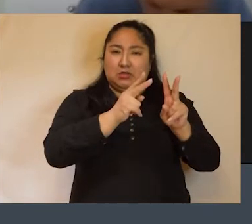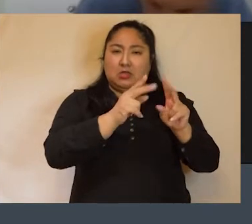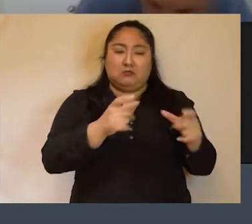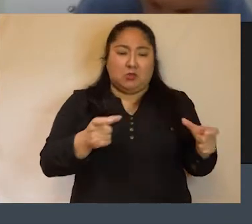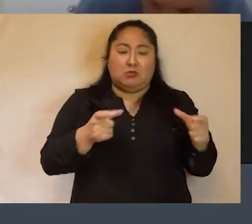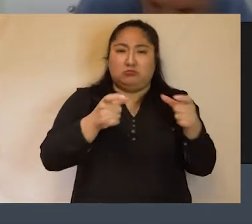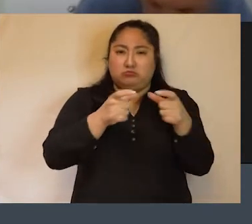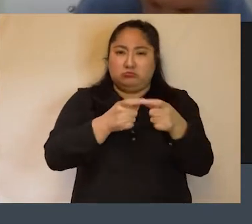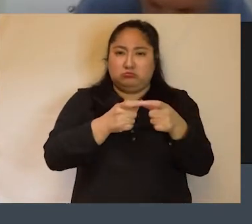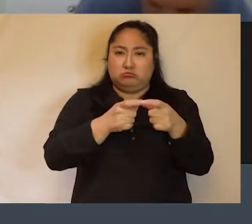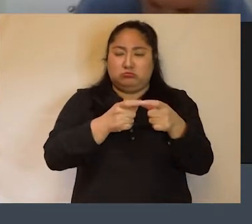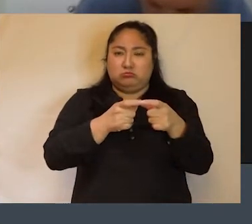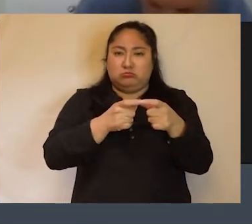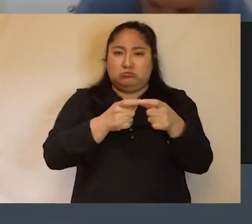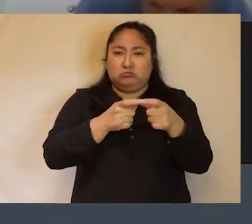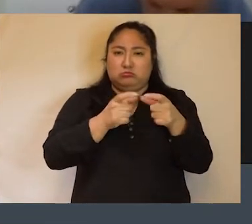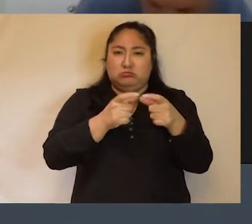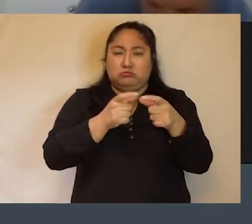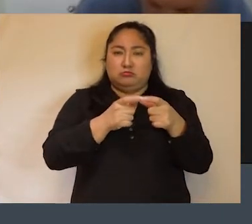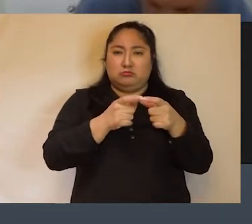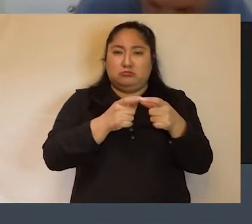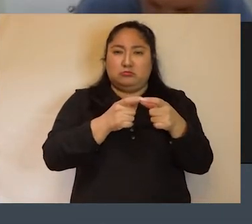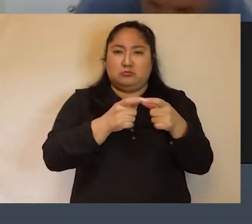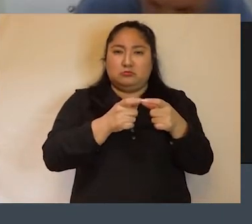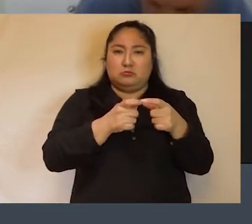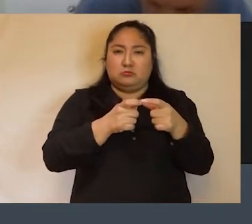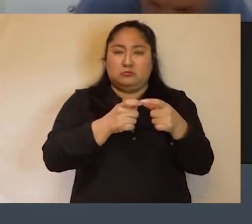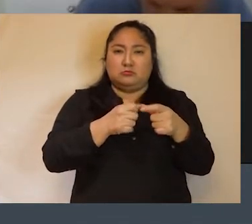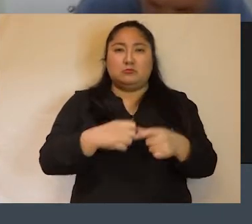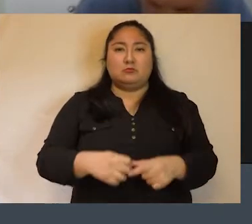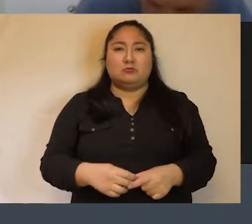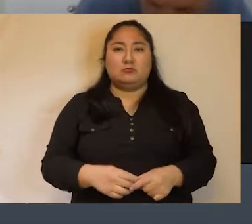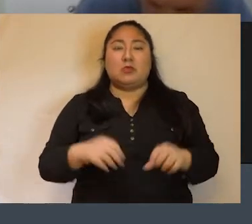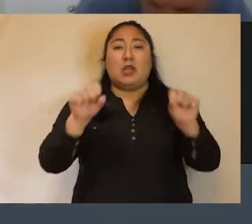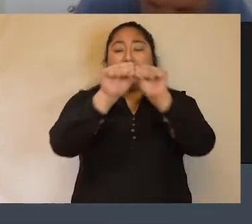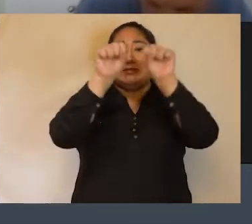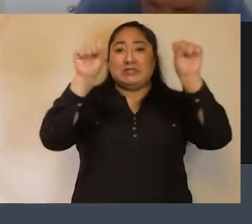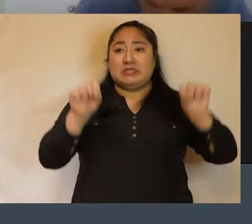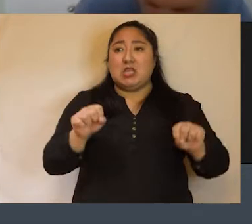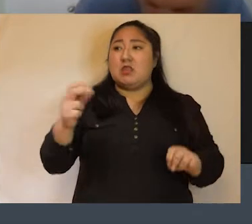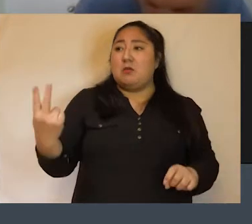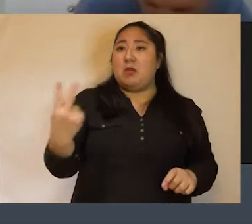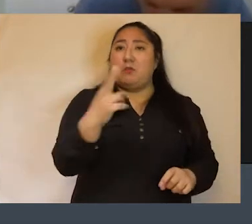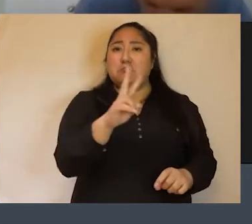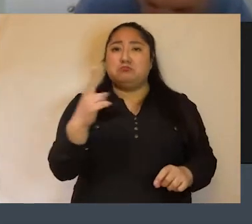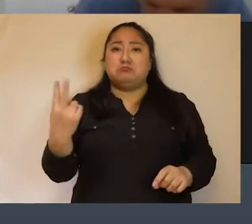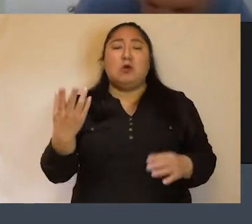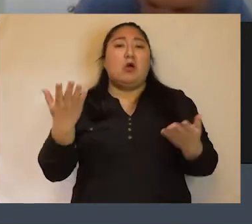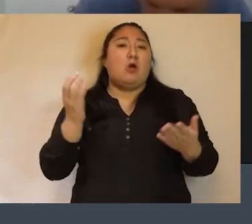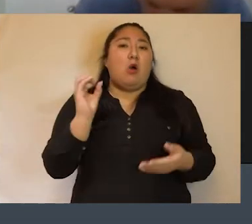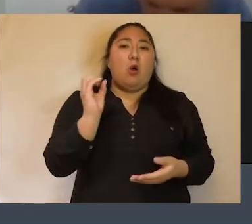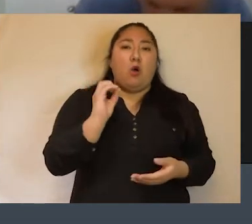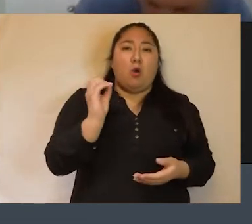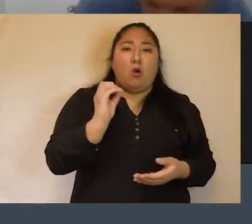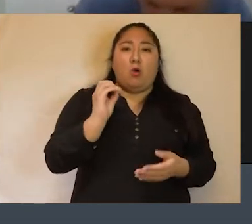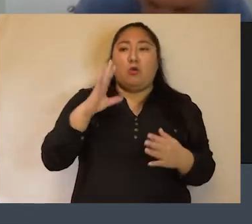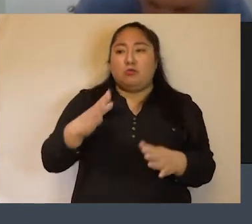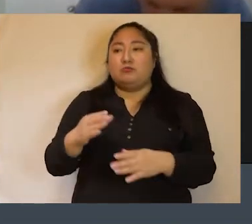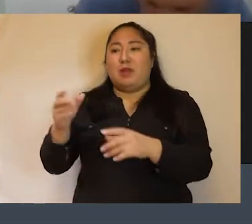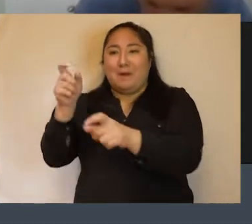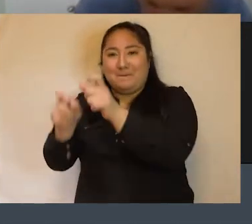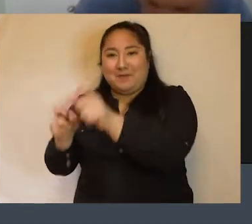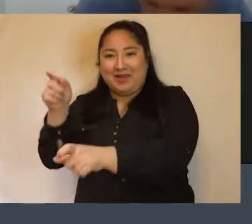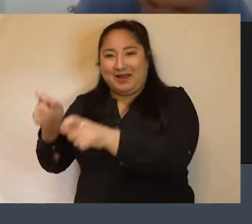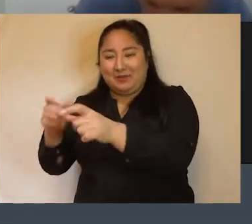un consejo de ahorro colectivo, ¿cierto? Un sistema mixto, un